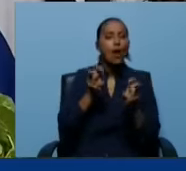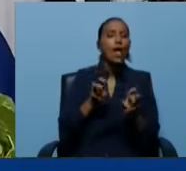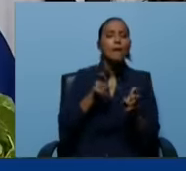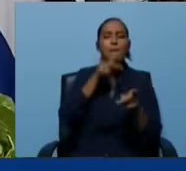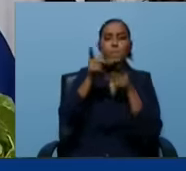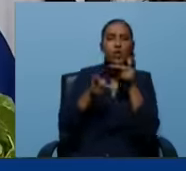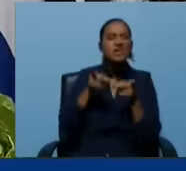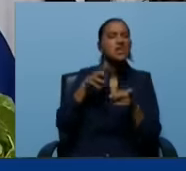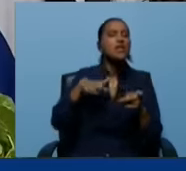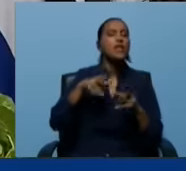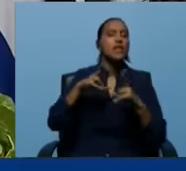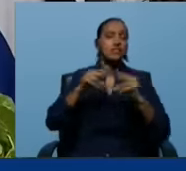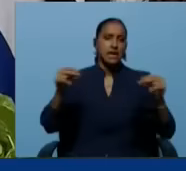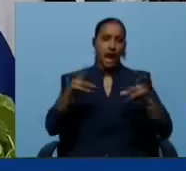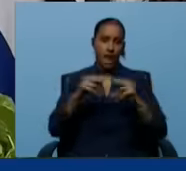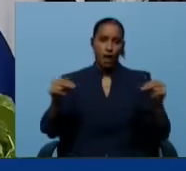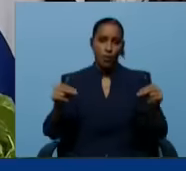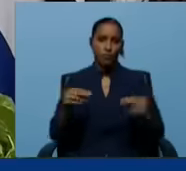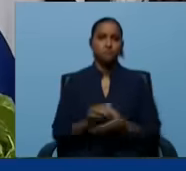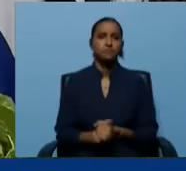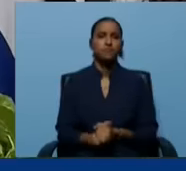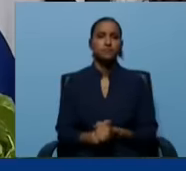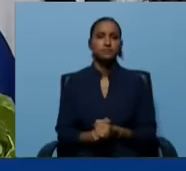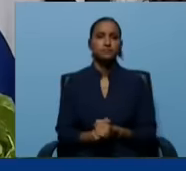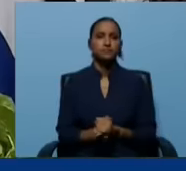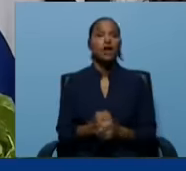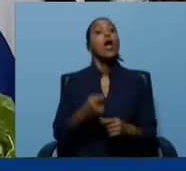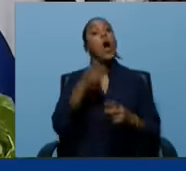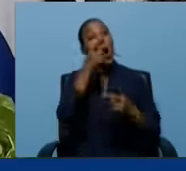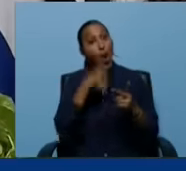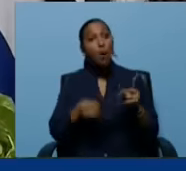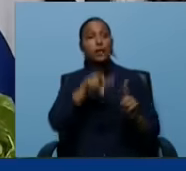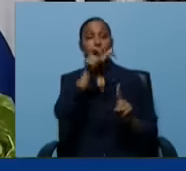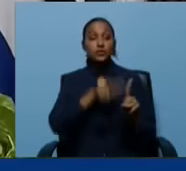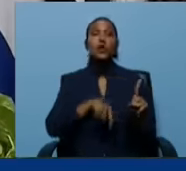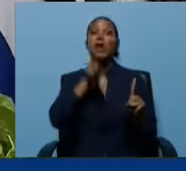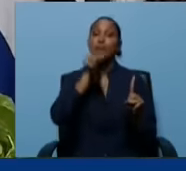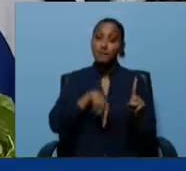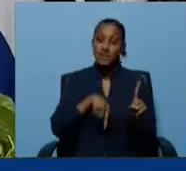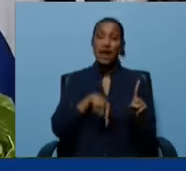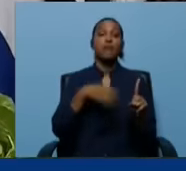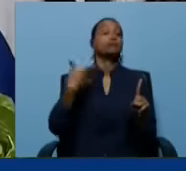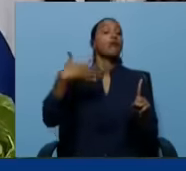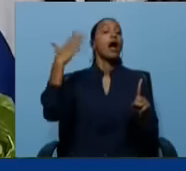Nicaragua. Ah, pero está la doctrina Monroe, ¿eh?